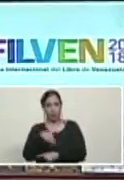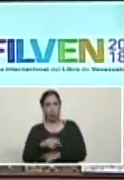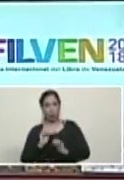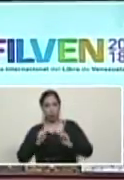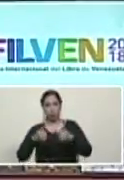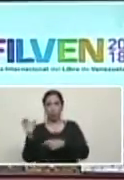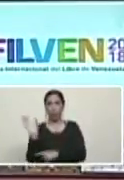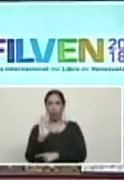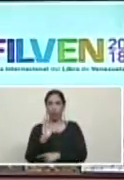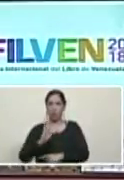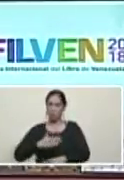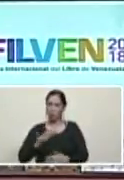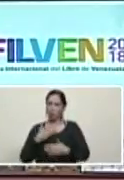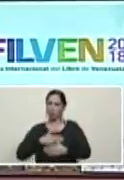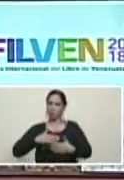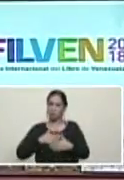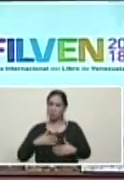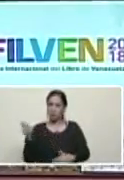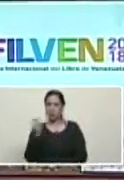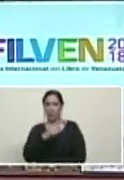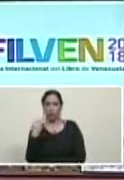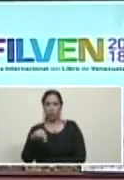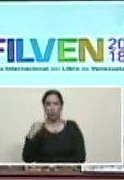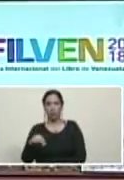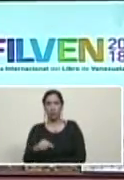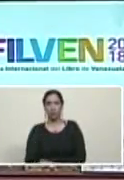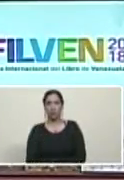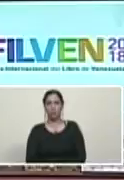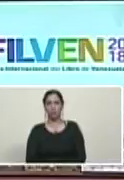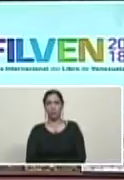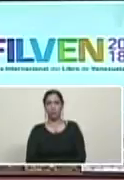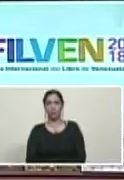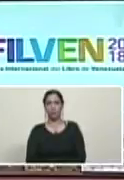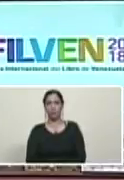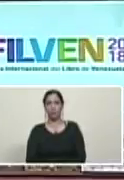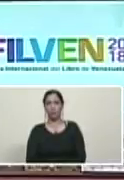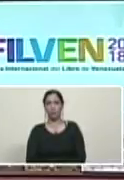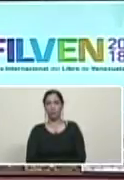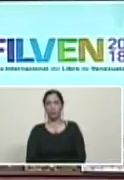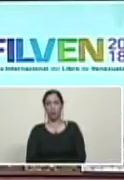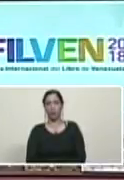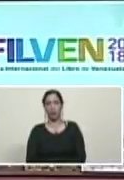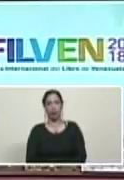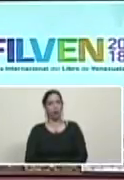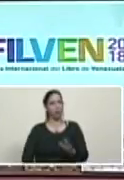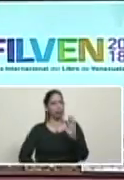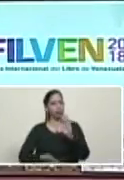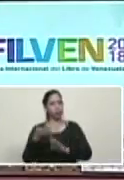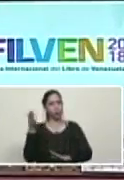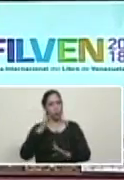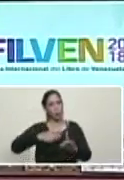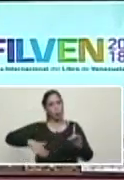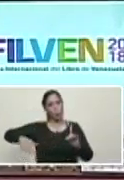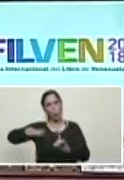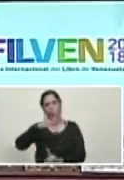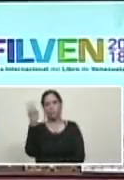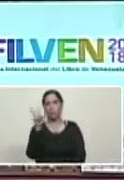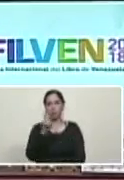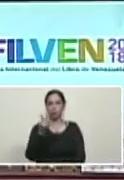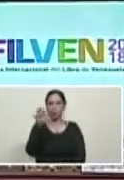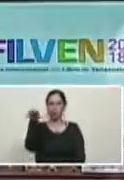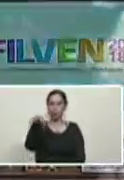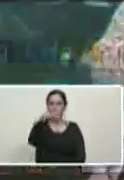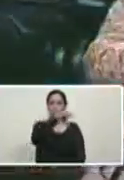y que van a poder disfrutar durante el mes de noviembre, luego se vaya por todo el país a recorrer toda Venezuela, estado por